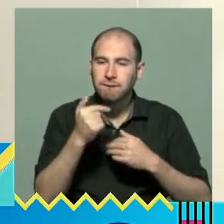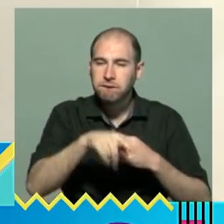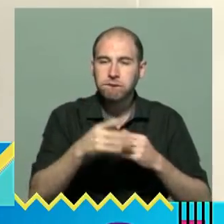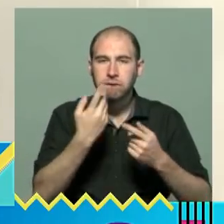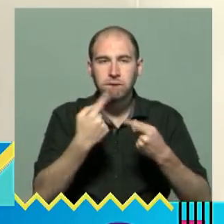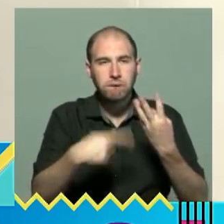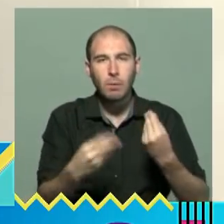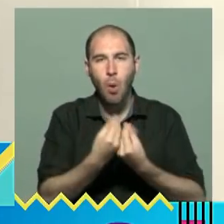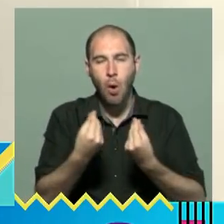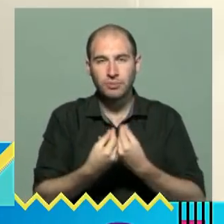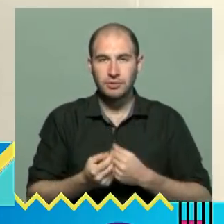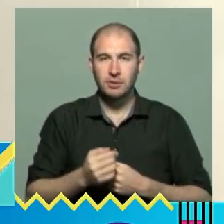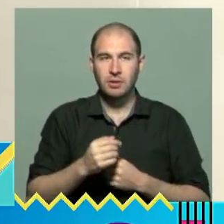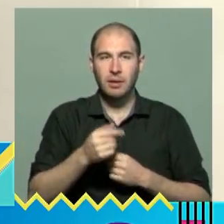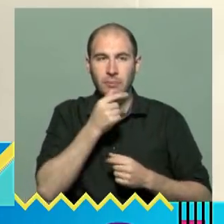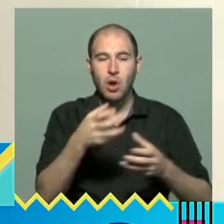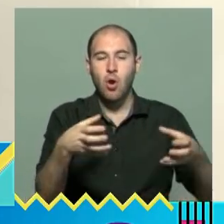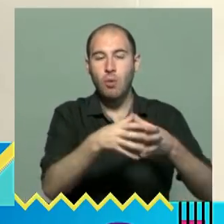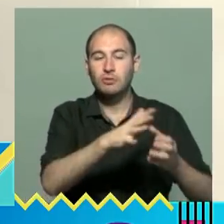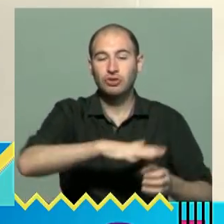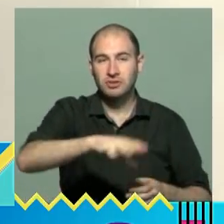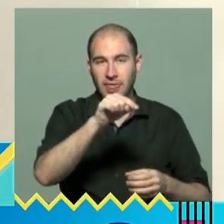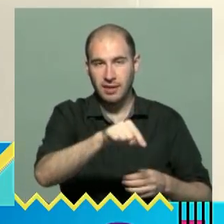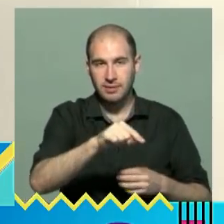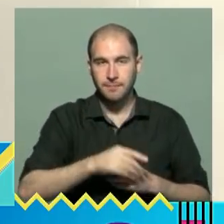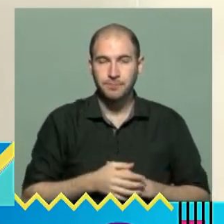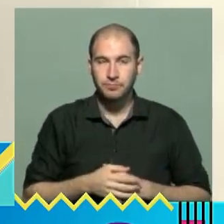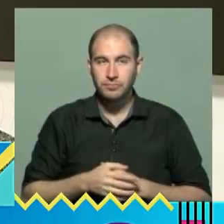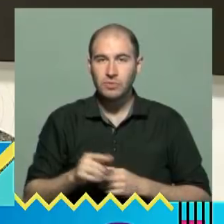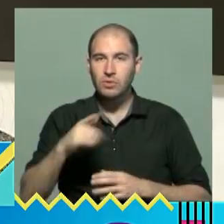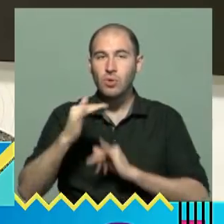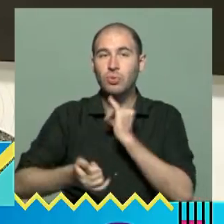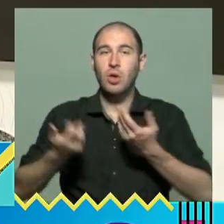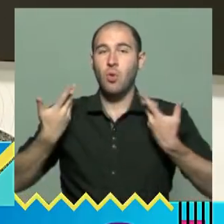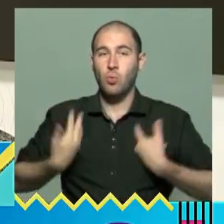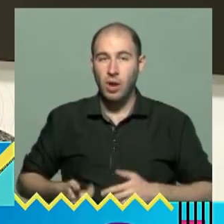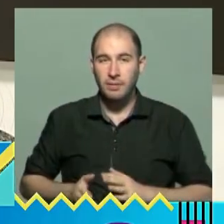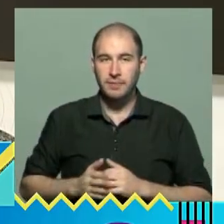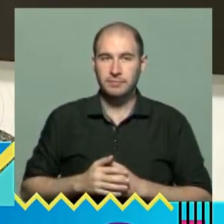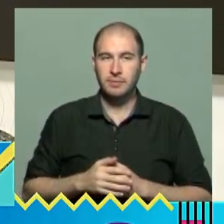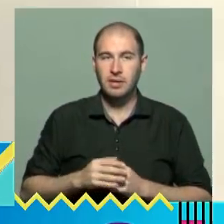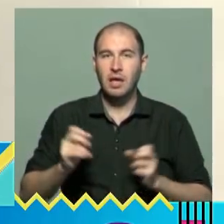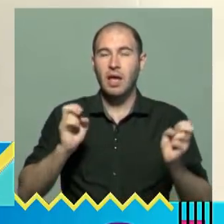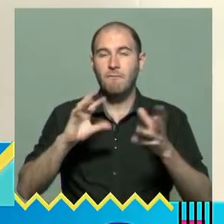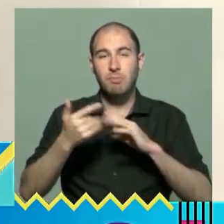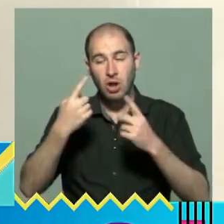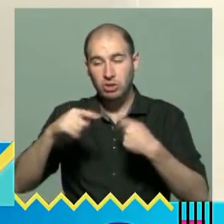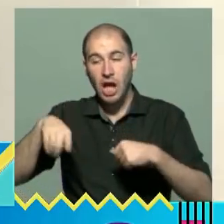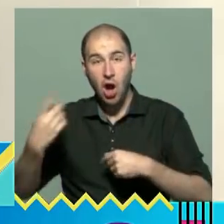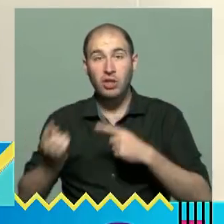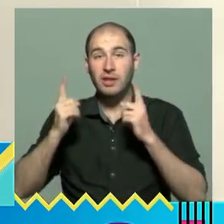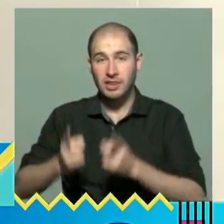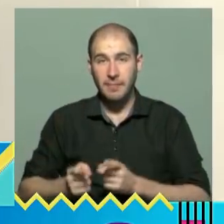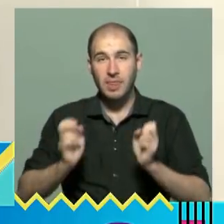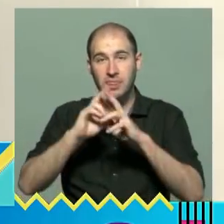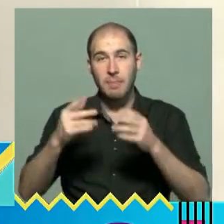de gustos, de un cierto sector de la sociedad. Y cuando hablamos de cuerpos, cuando hablamos de otro tipo de cosas que también tienen